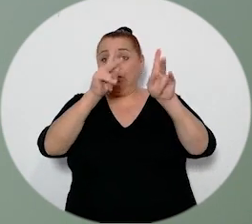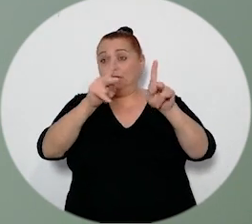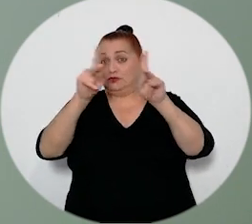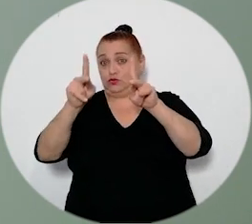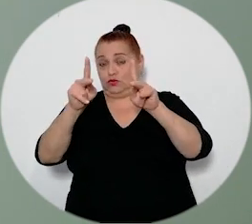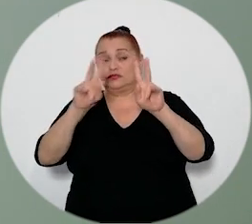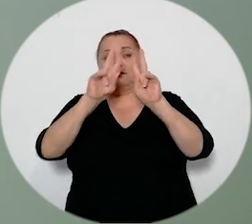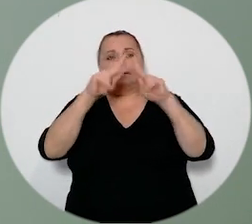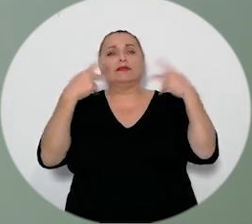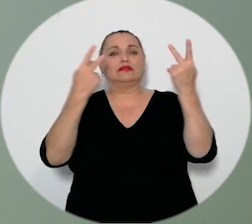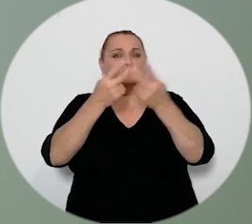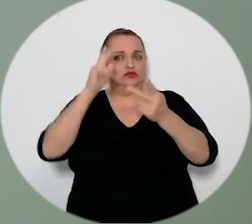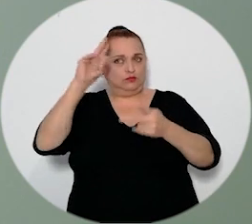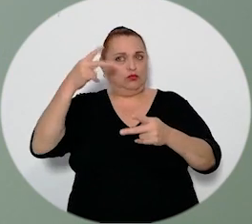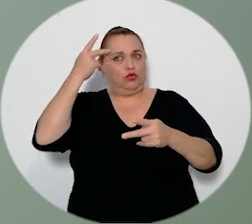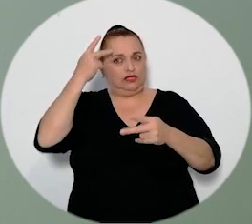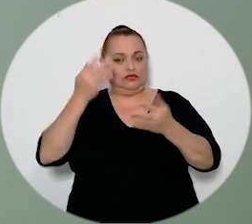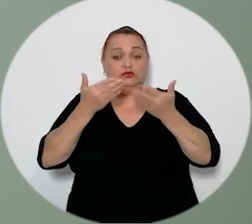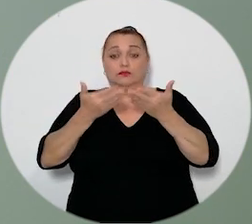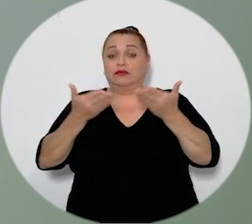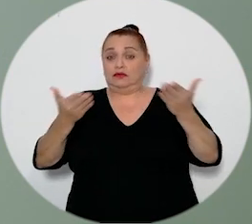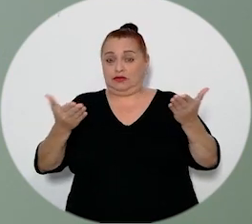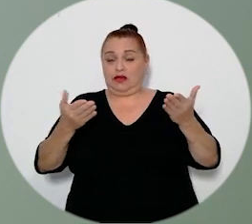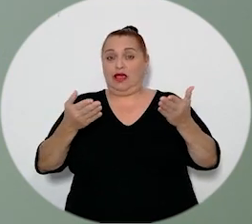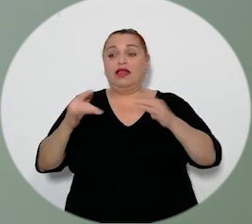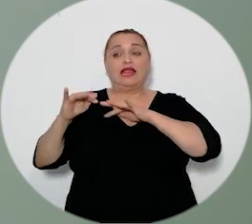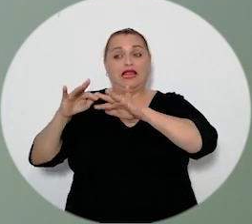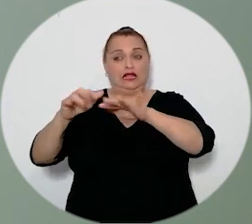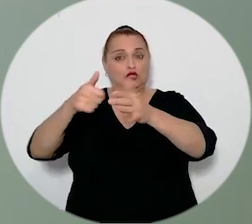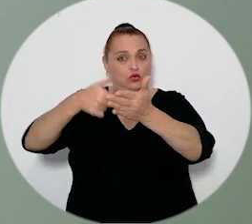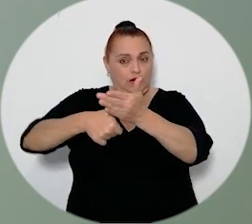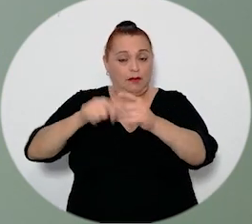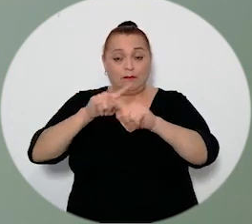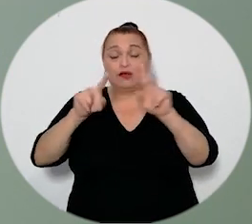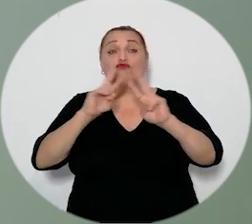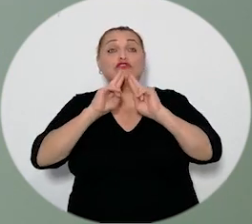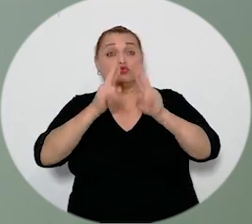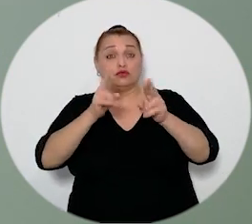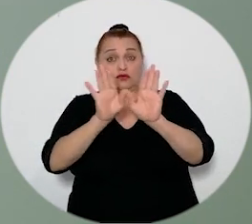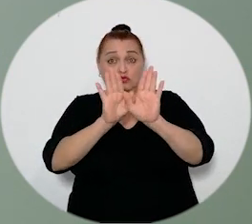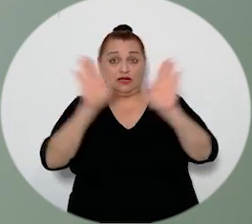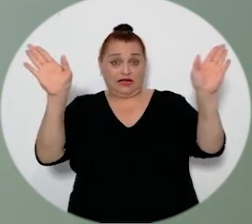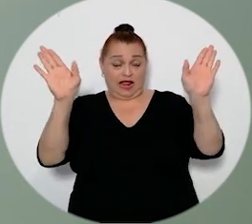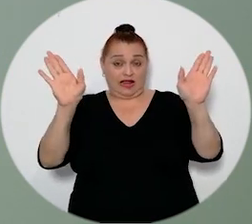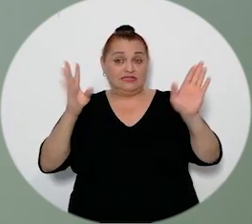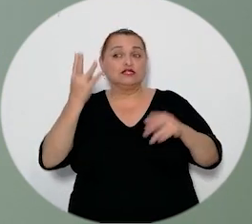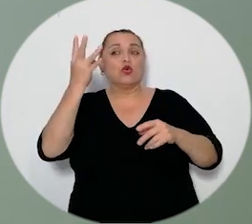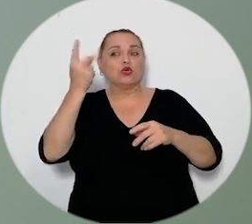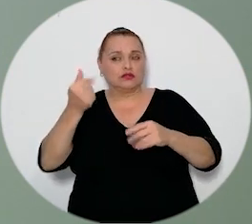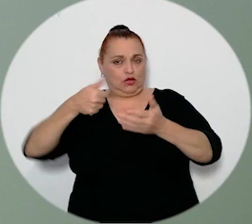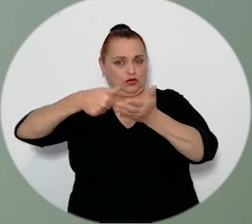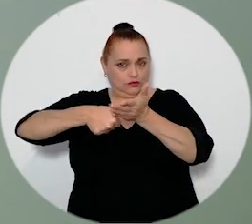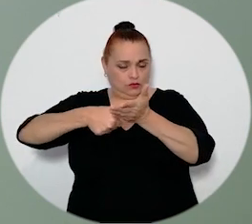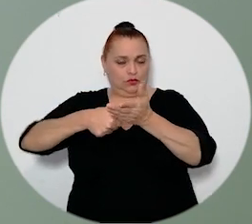de los partidos políticos, sobre el material electoral, pero también en cuanto a los resultados generales del escrutinio.